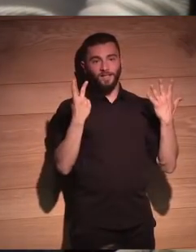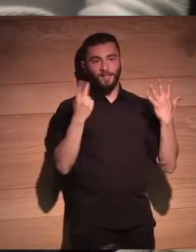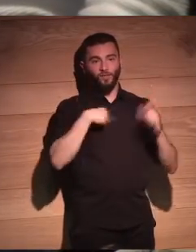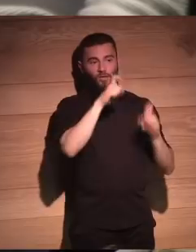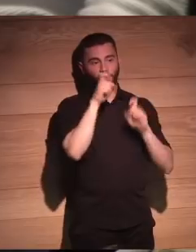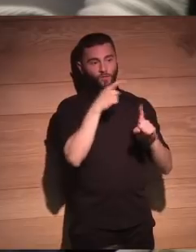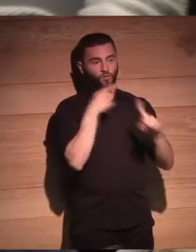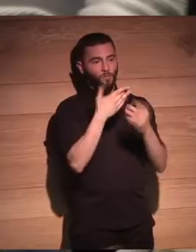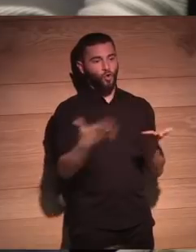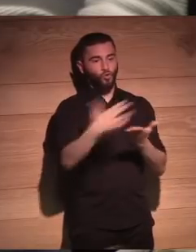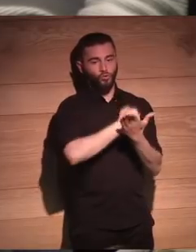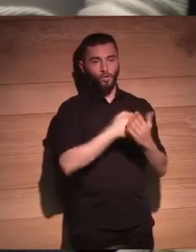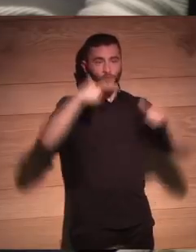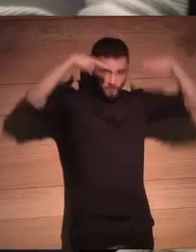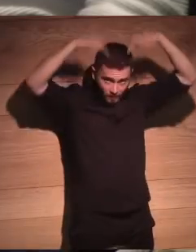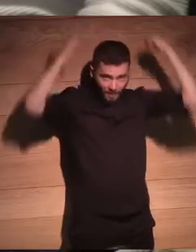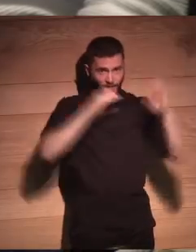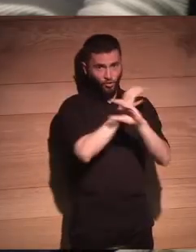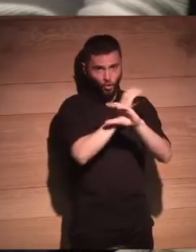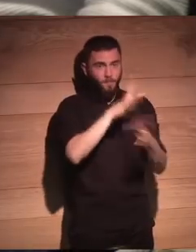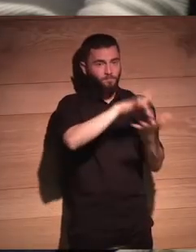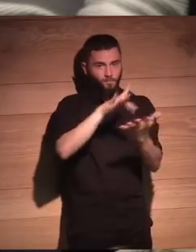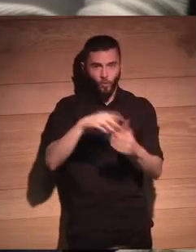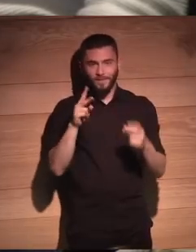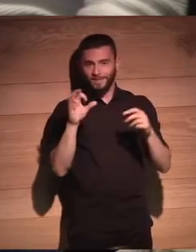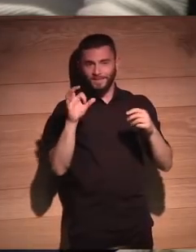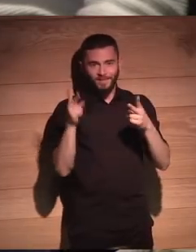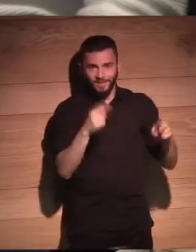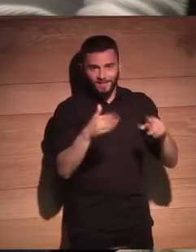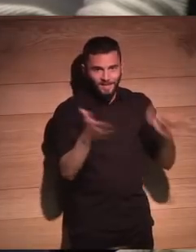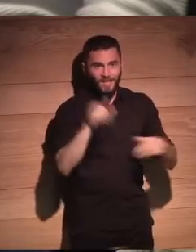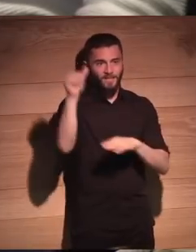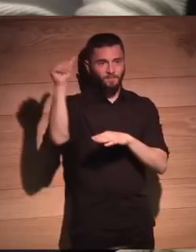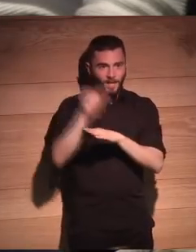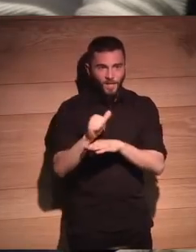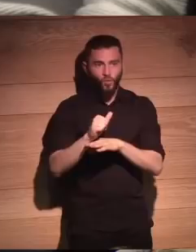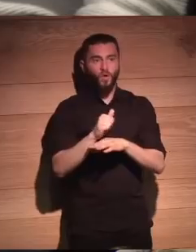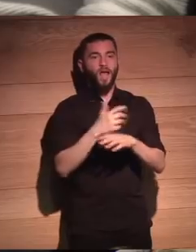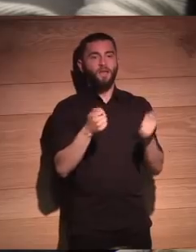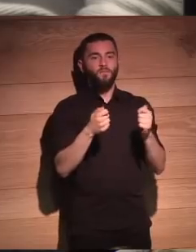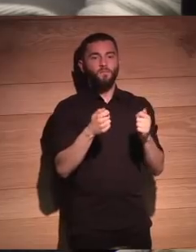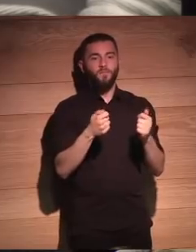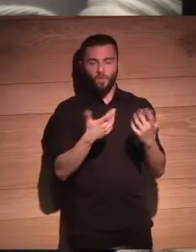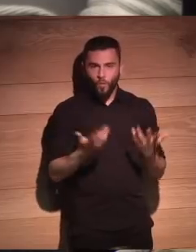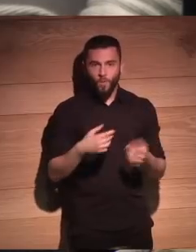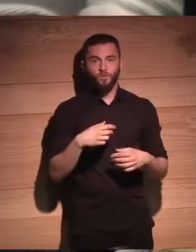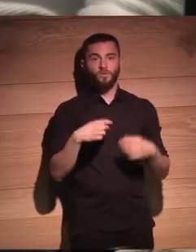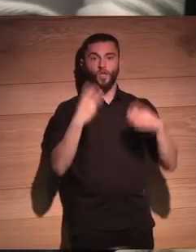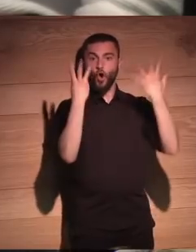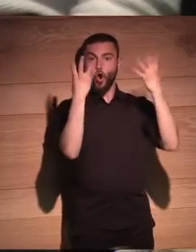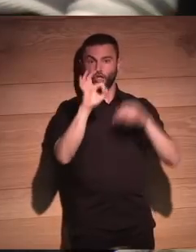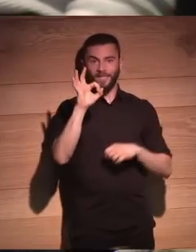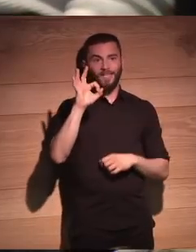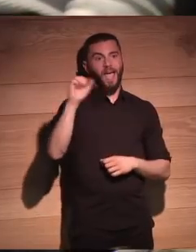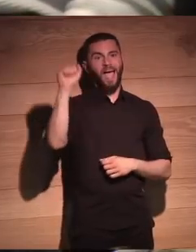que Batman ha aparecido en cómics, en series, en películas, incluso en videojuegos, y por 80 años